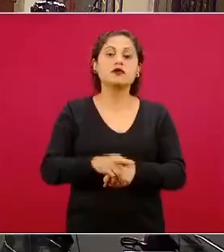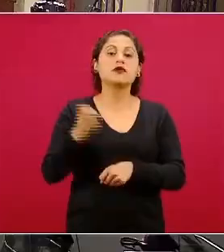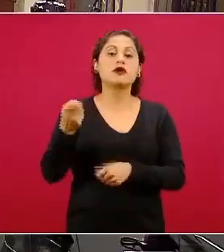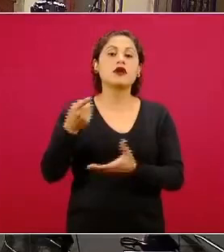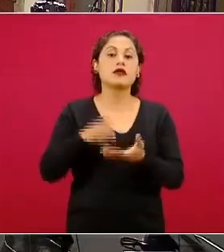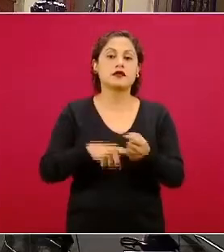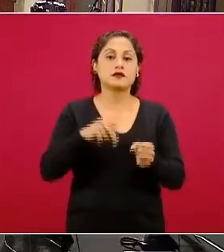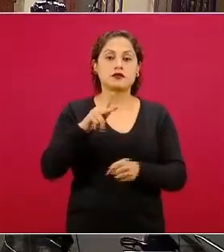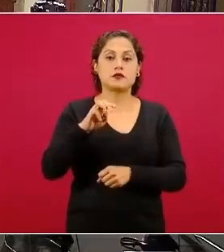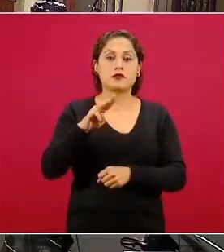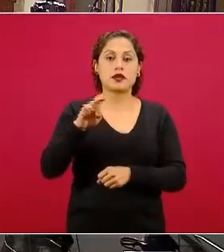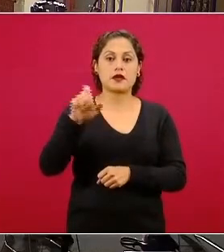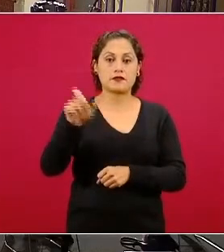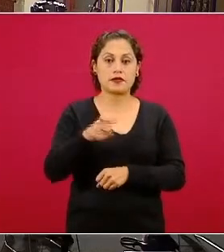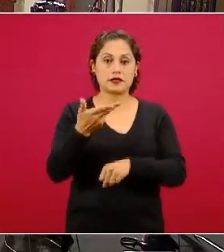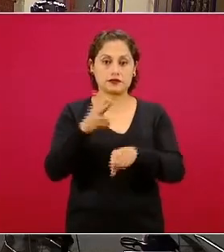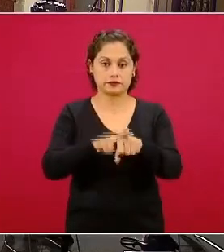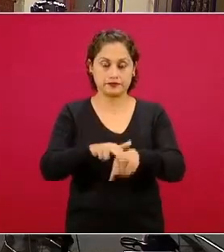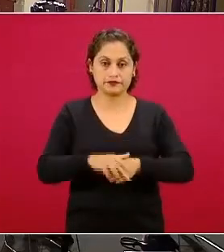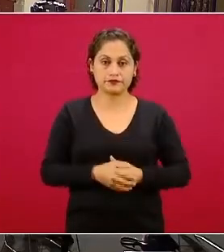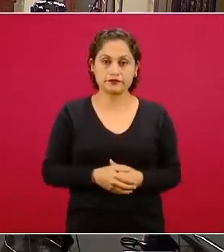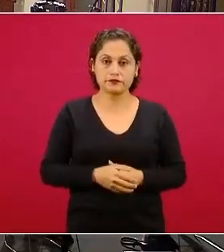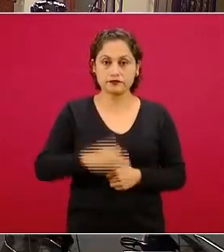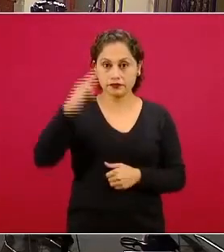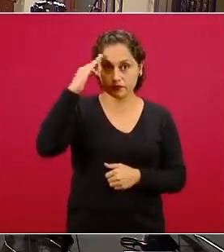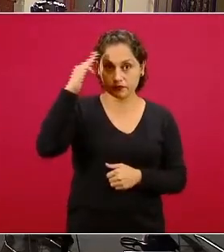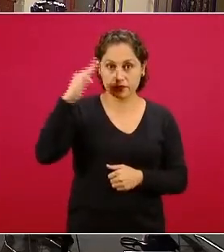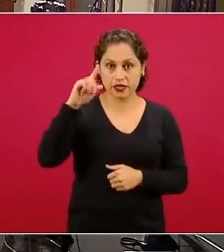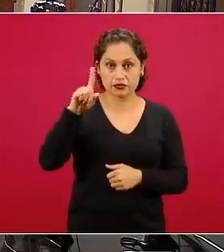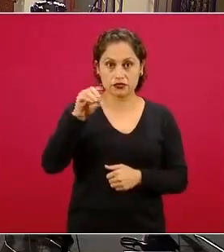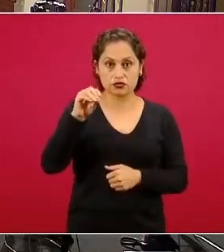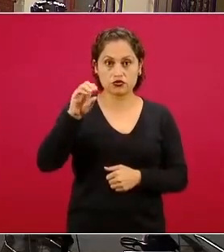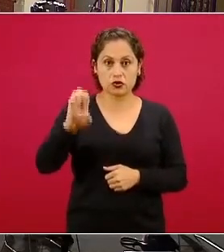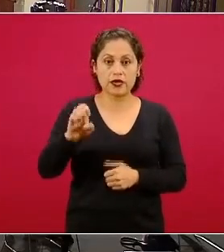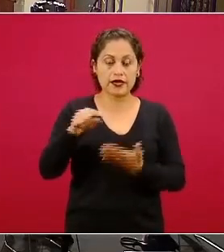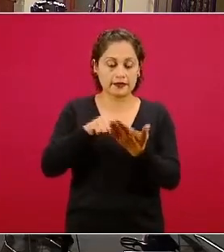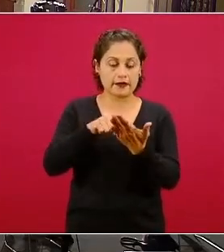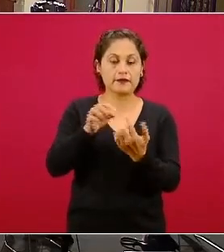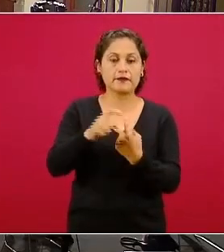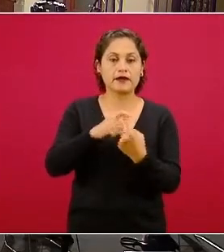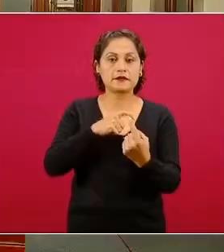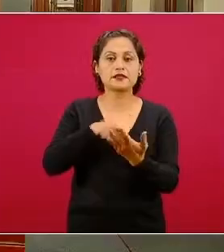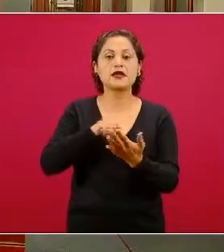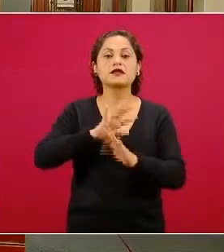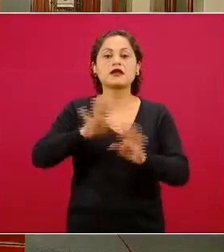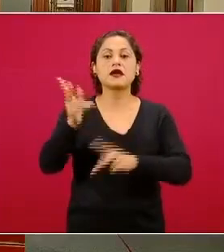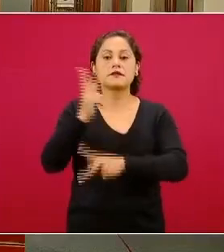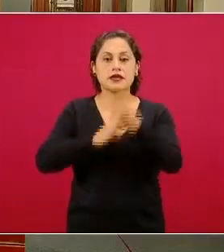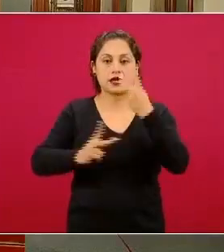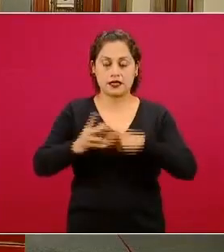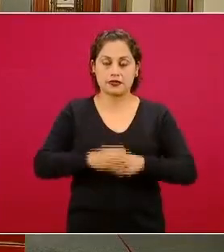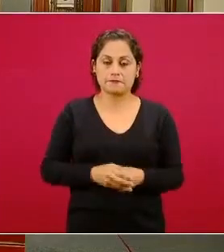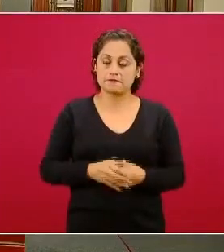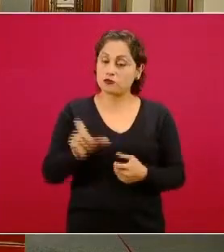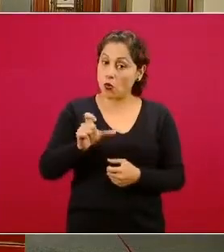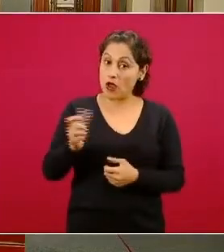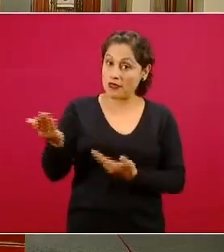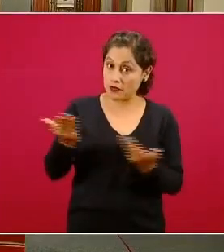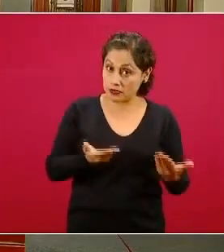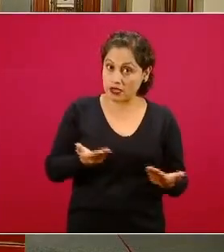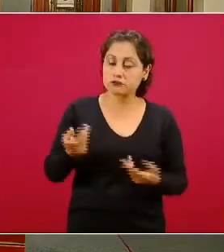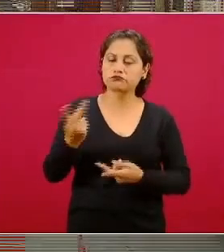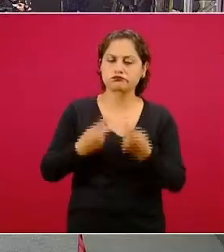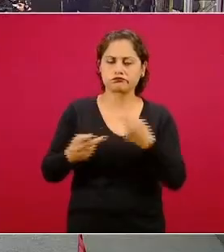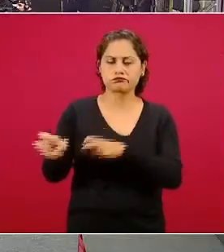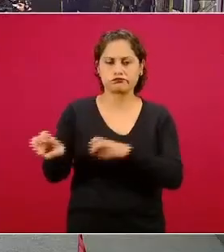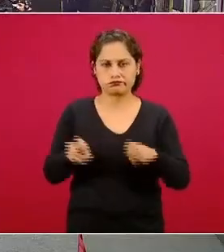Petróleos Mexicanos. Me dice el maestro Zoe que de todos nos viene en camino. En cuanto se integre, pues le daremos la bienvenida.